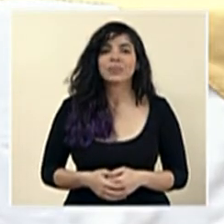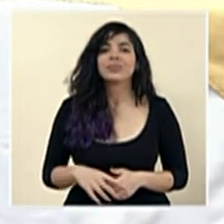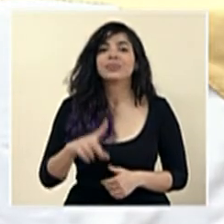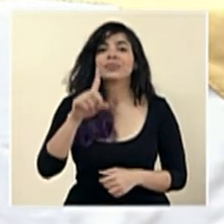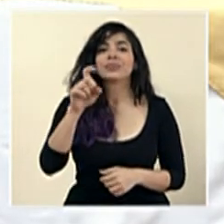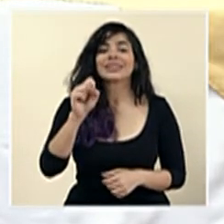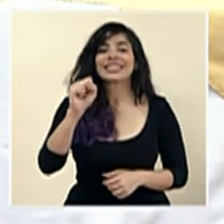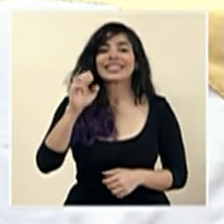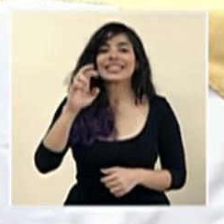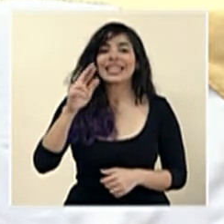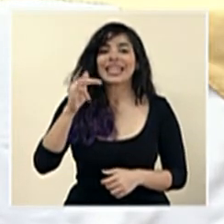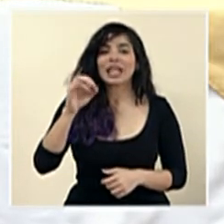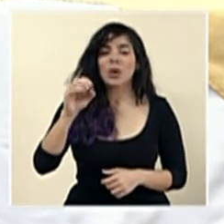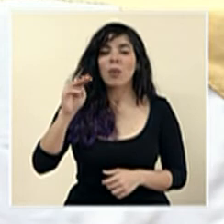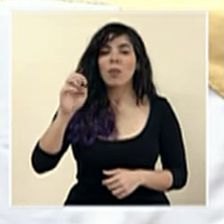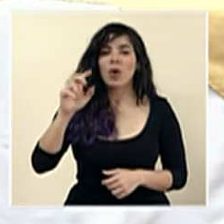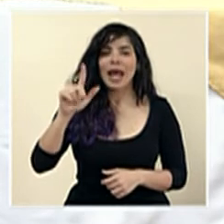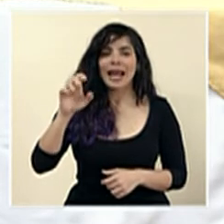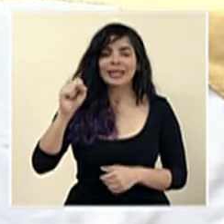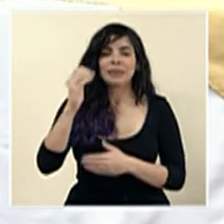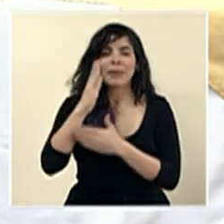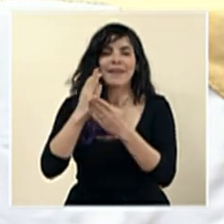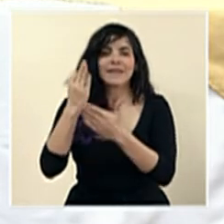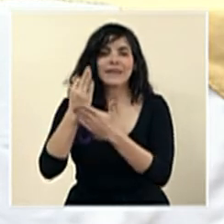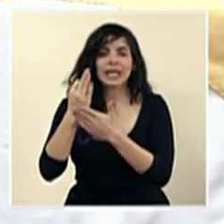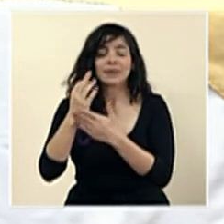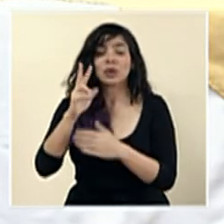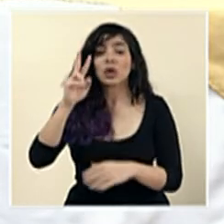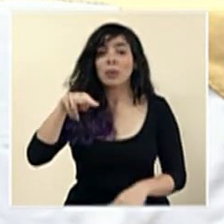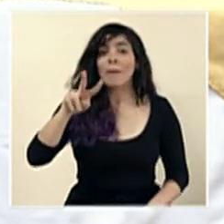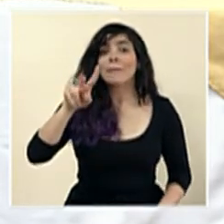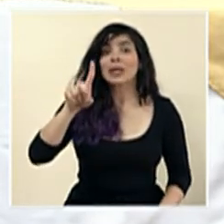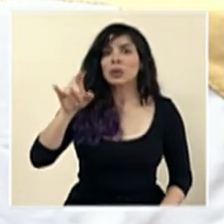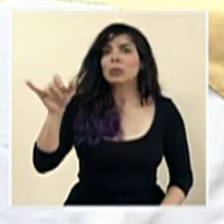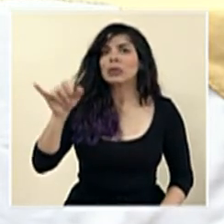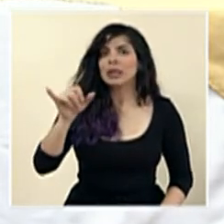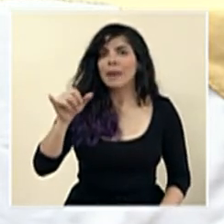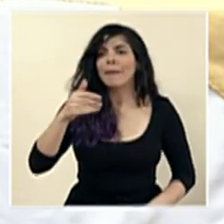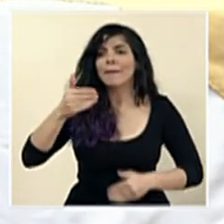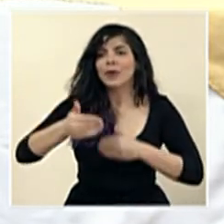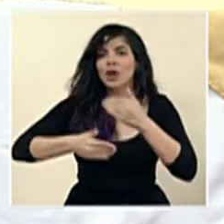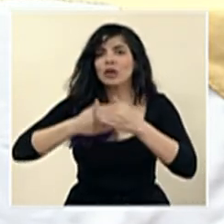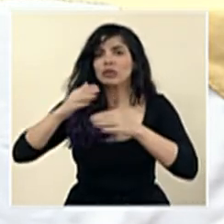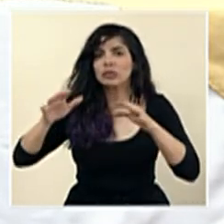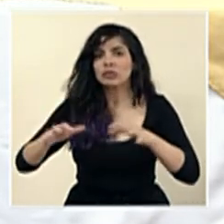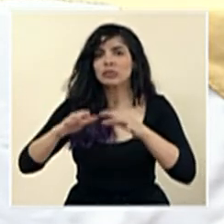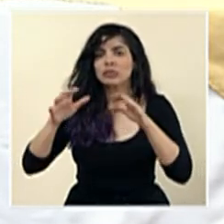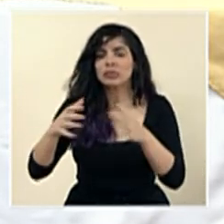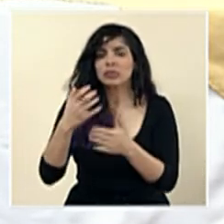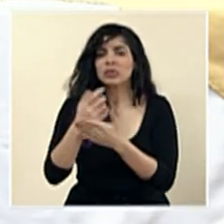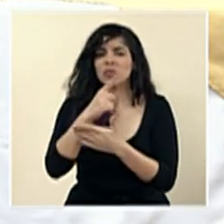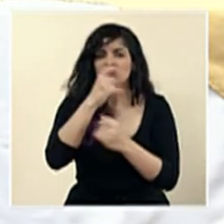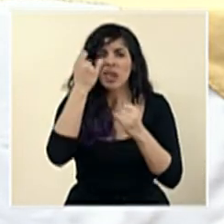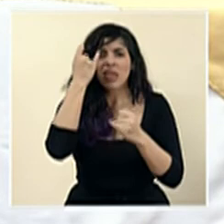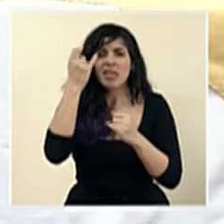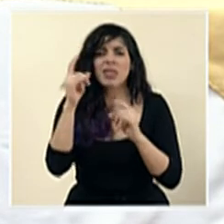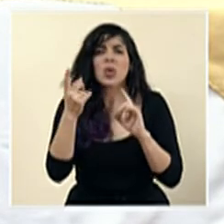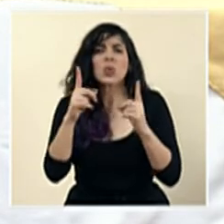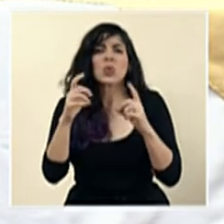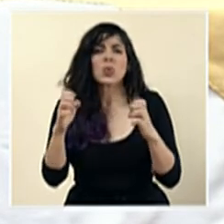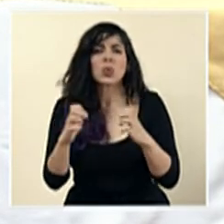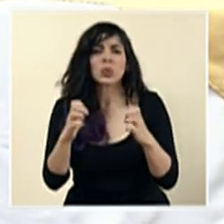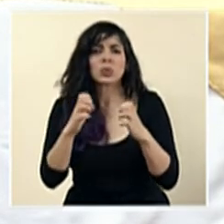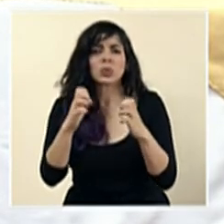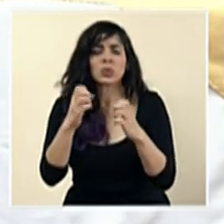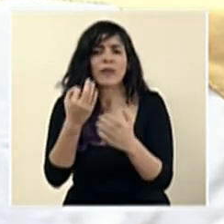Consulta de Sergio Morales del Financiero. El 2021 también será de reactivación. ¿Hay alguna idea general de cuál será la estrategia de